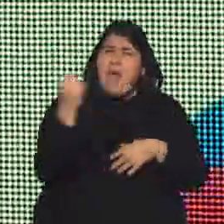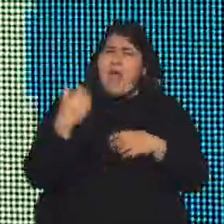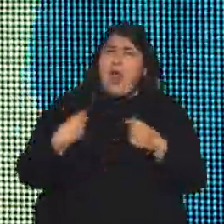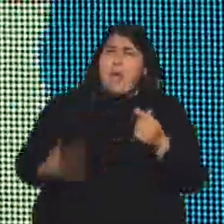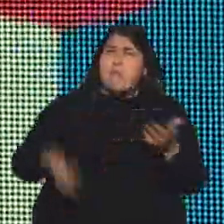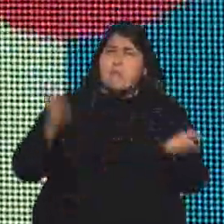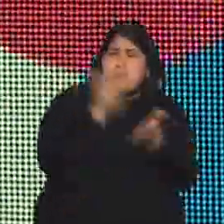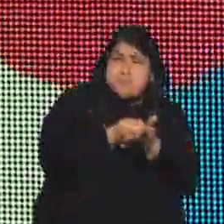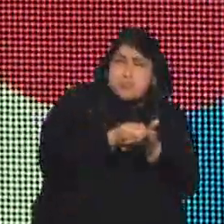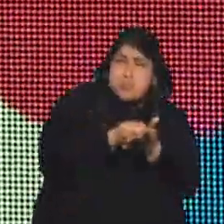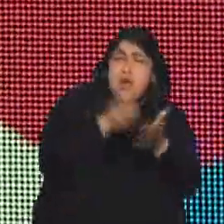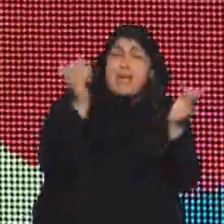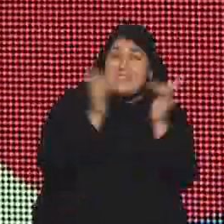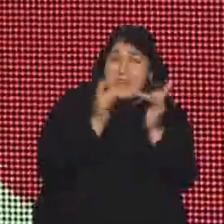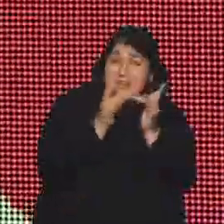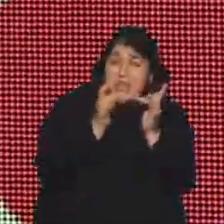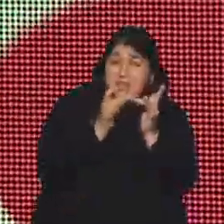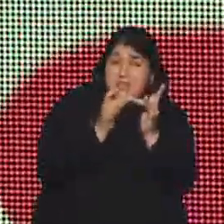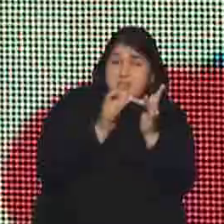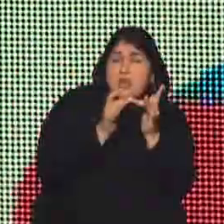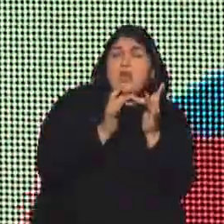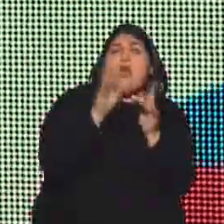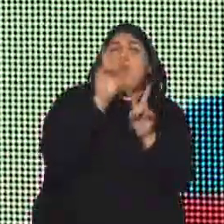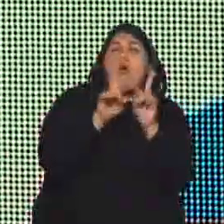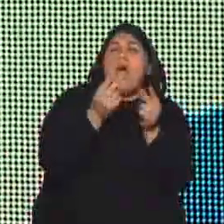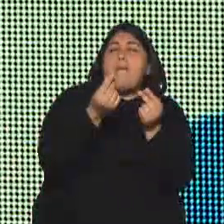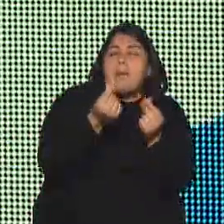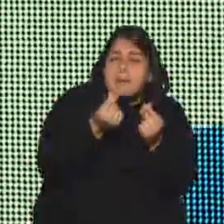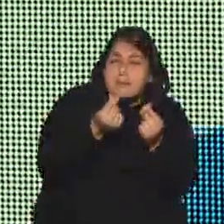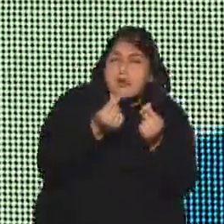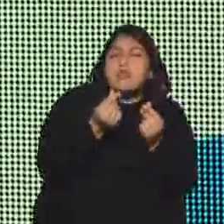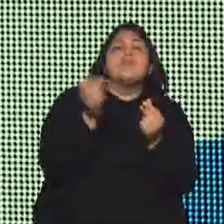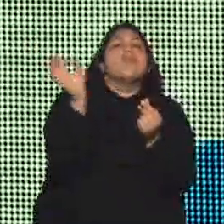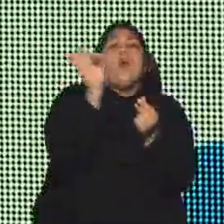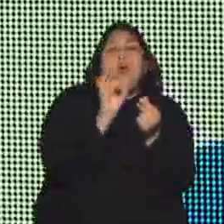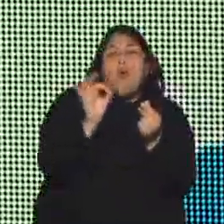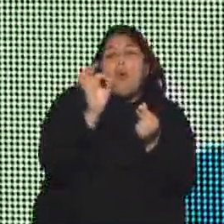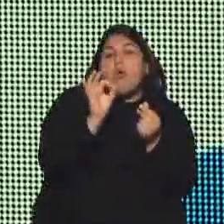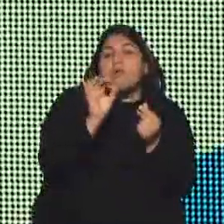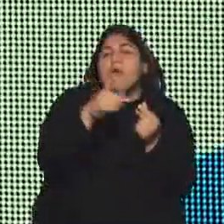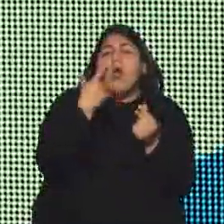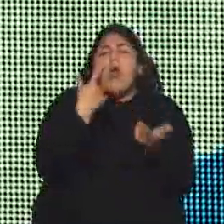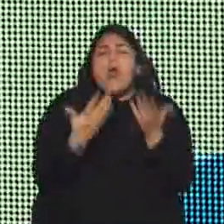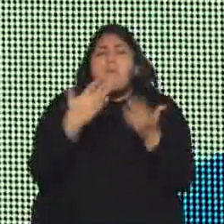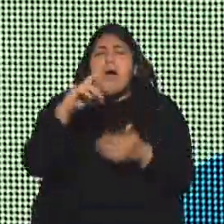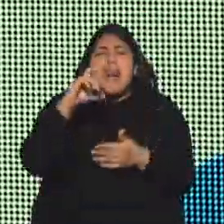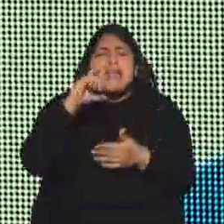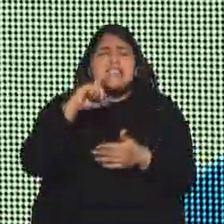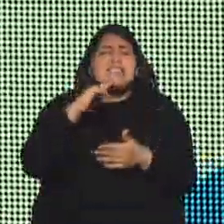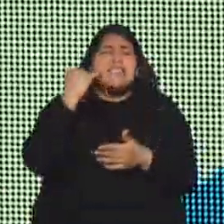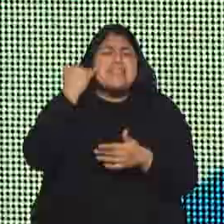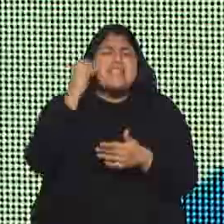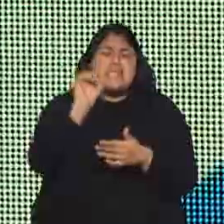efectivo en internet, digamos, buscar los precios. Sí. Hay uno que se llama Comparacity, que te compara